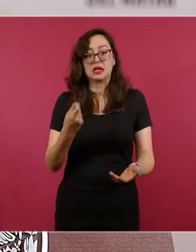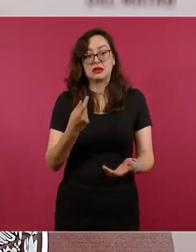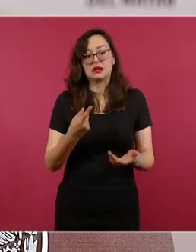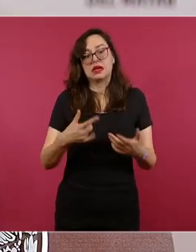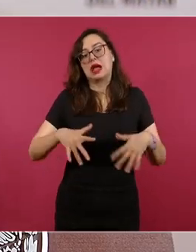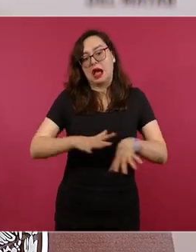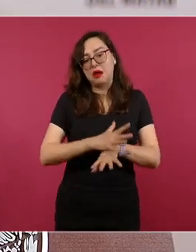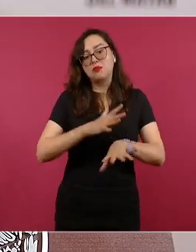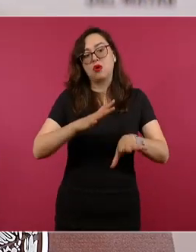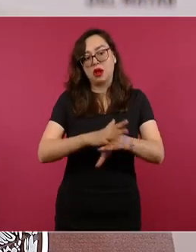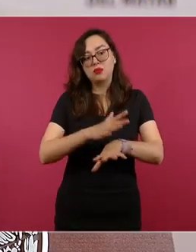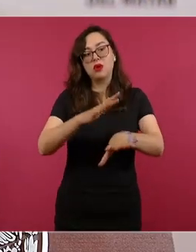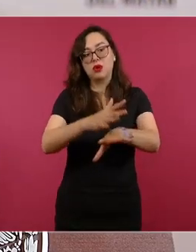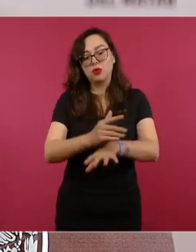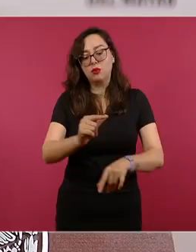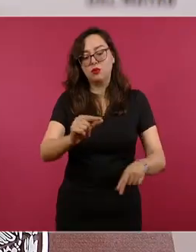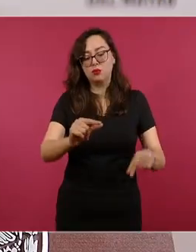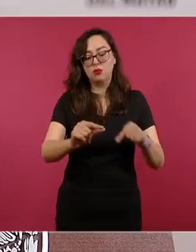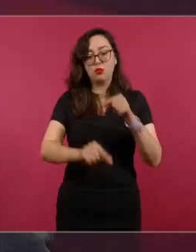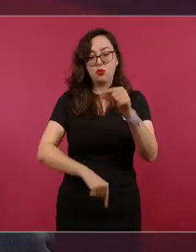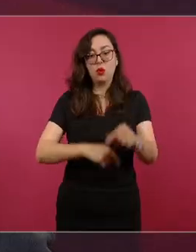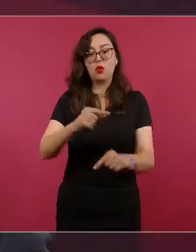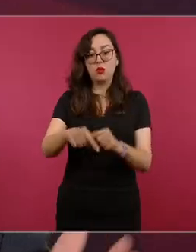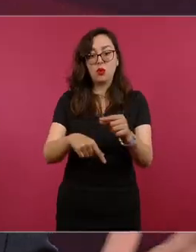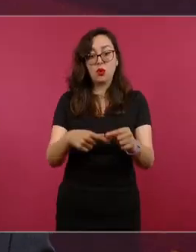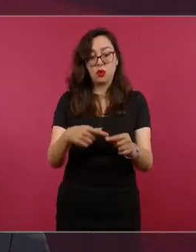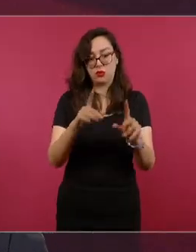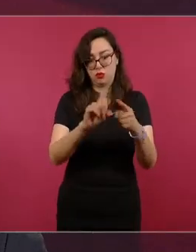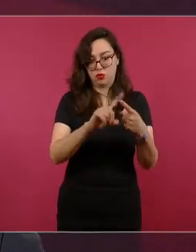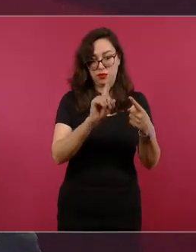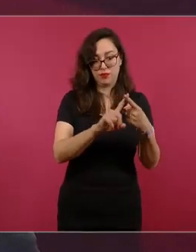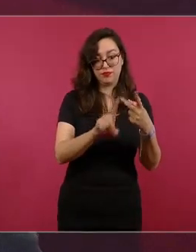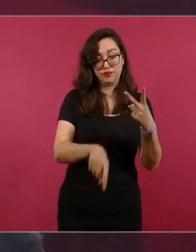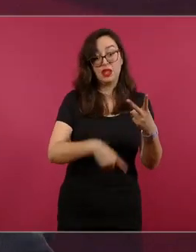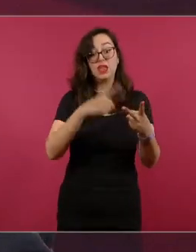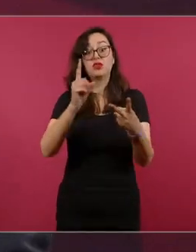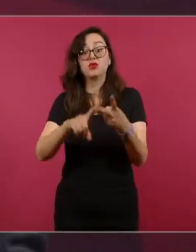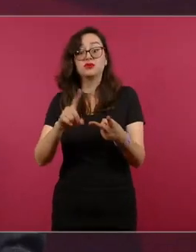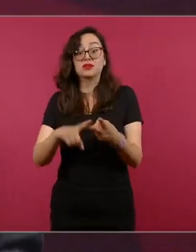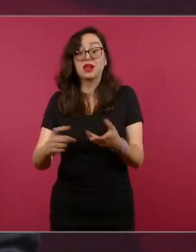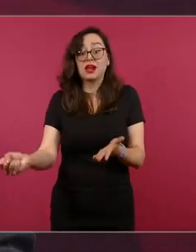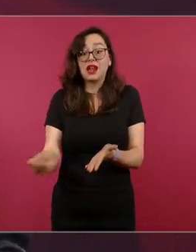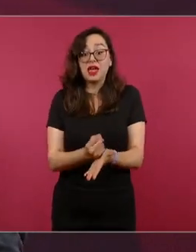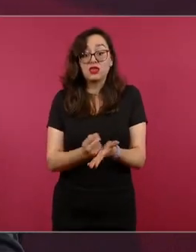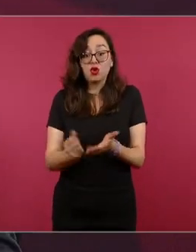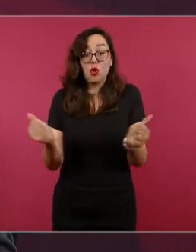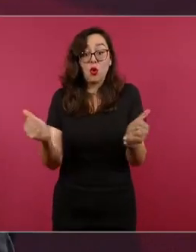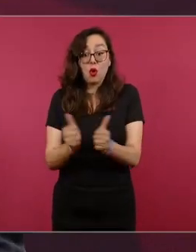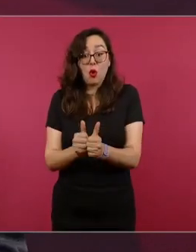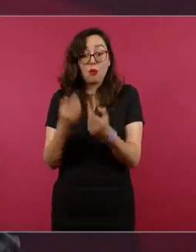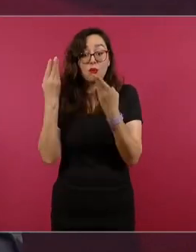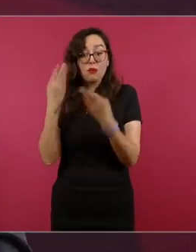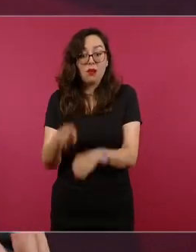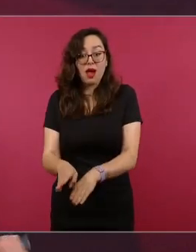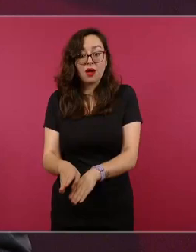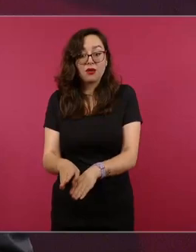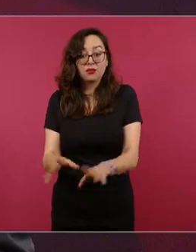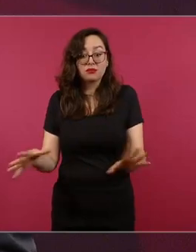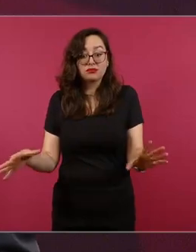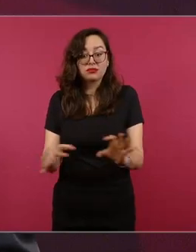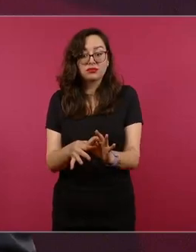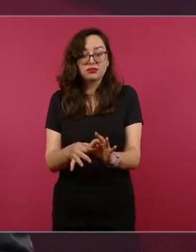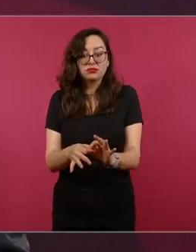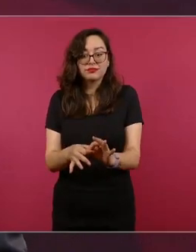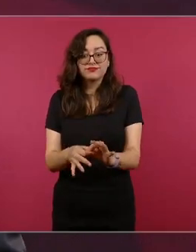reestructurando. Y la otra cedía los flujos de los créditos a la banca privada. Entonces, otorgaba el crédito y el trabajador no sabía